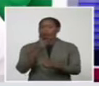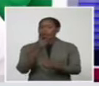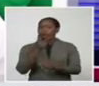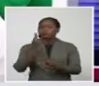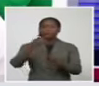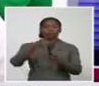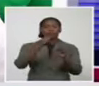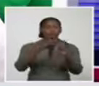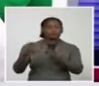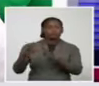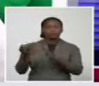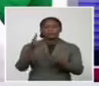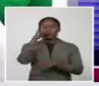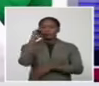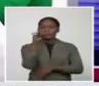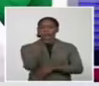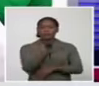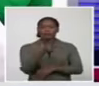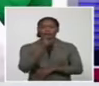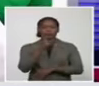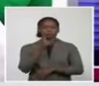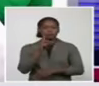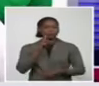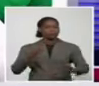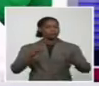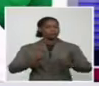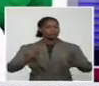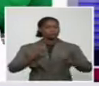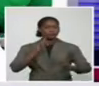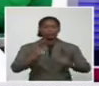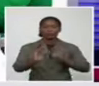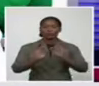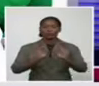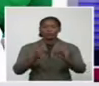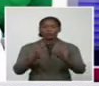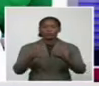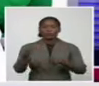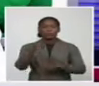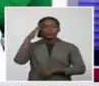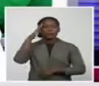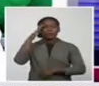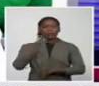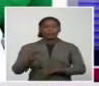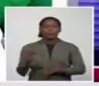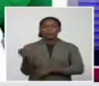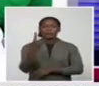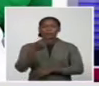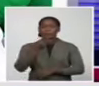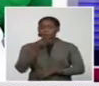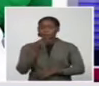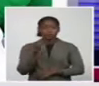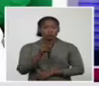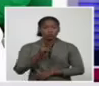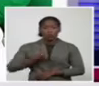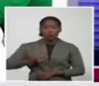ingreso, y lo decimos para que nos sigamos cuidando todavía más de lo que hemos hecho hasta ahora.